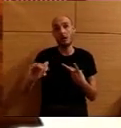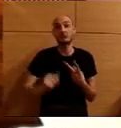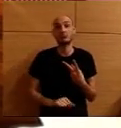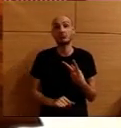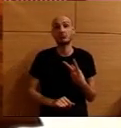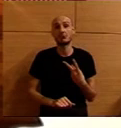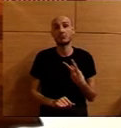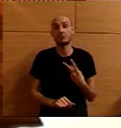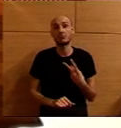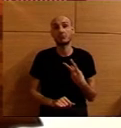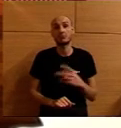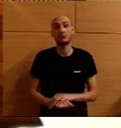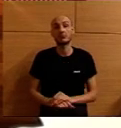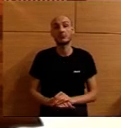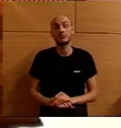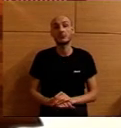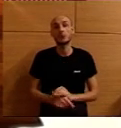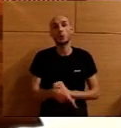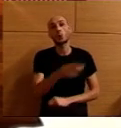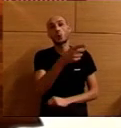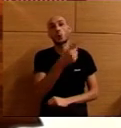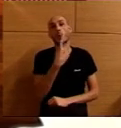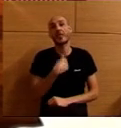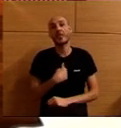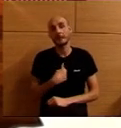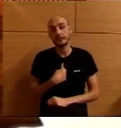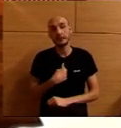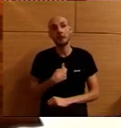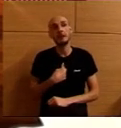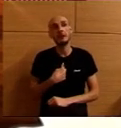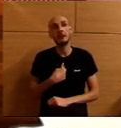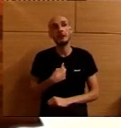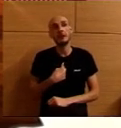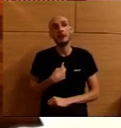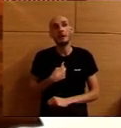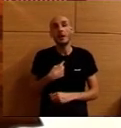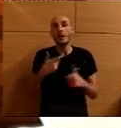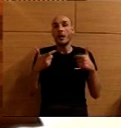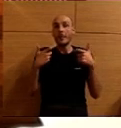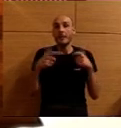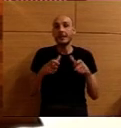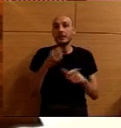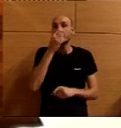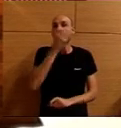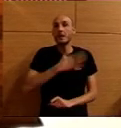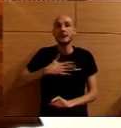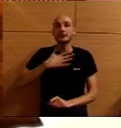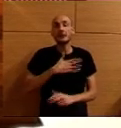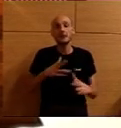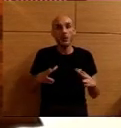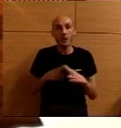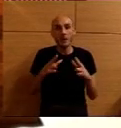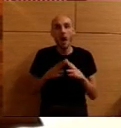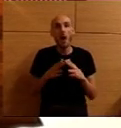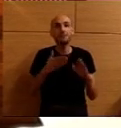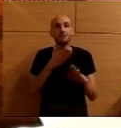dicho que hay que, a través de los departamentos de bienestar social, hablar